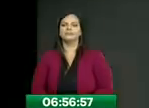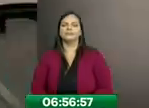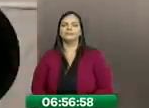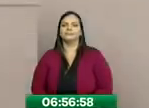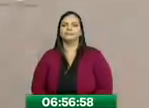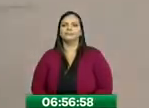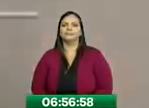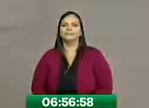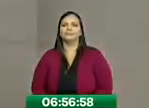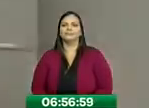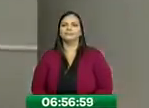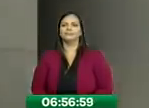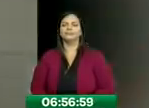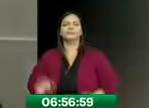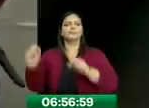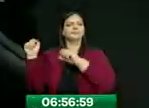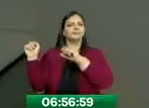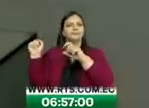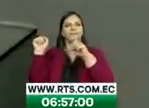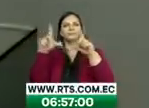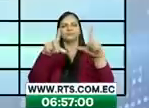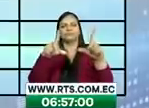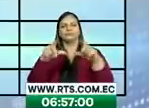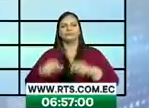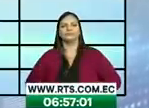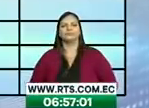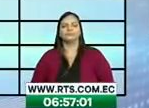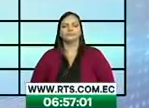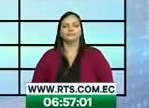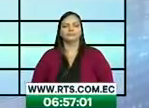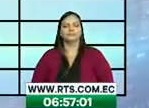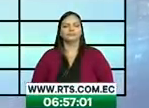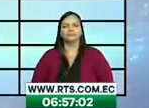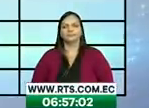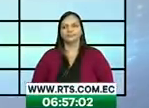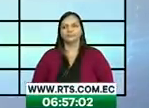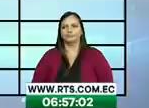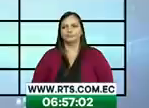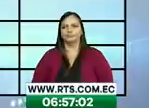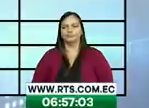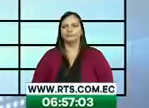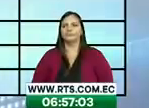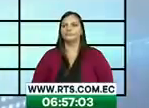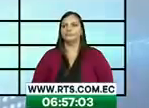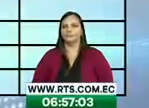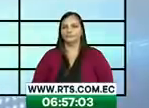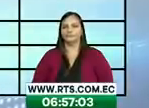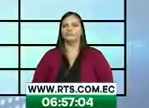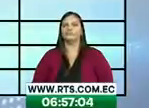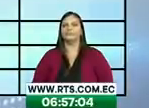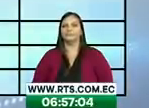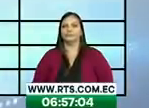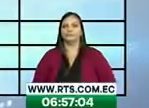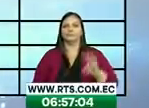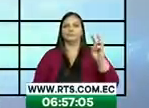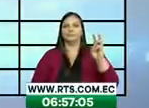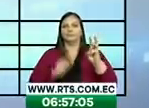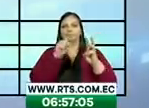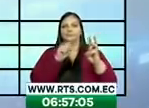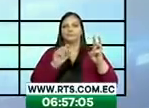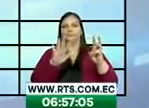envíeme más videos, imágenes acá para mostrarlos a todos nuestros amables televidentes. 6:57, acá